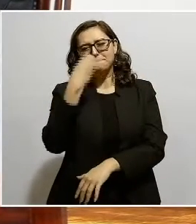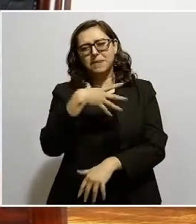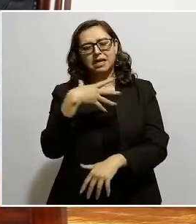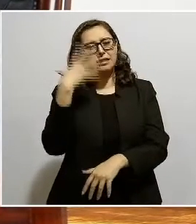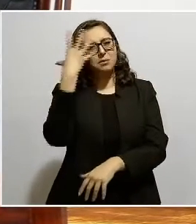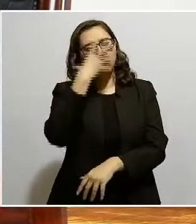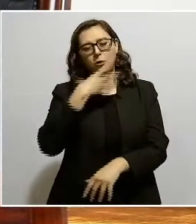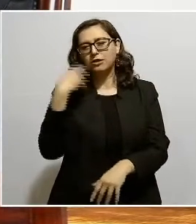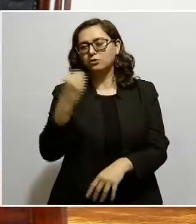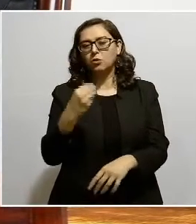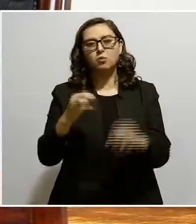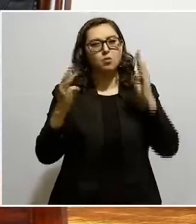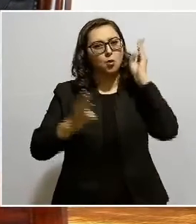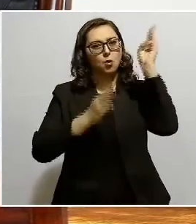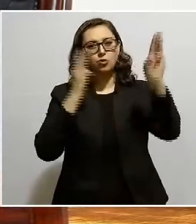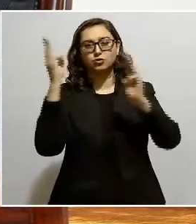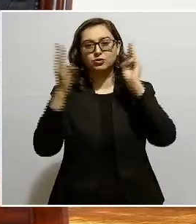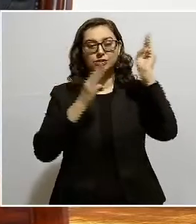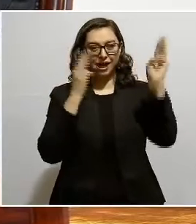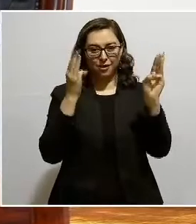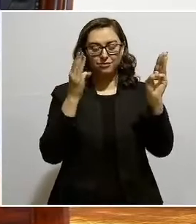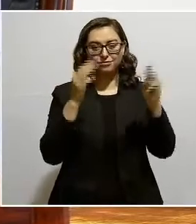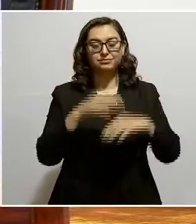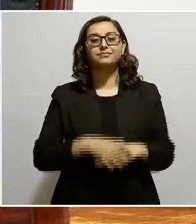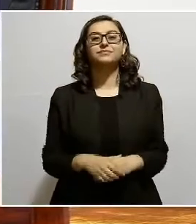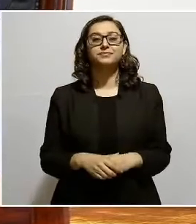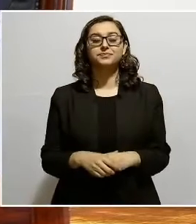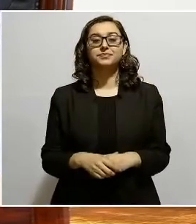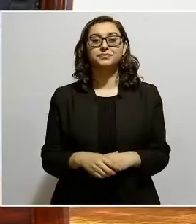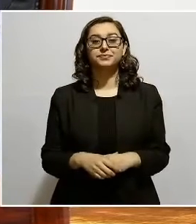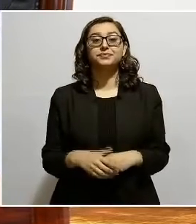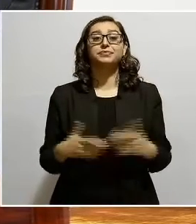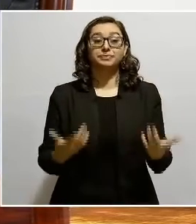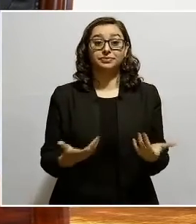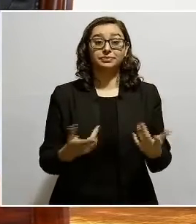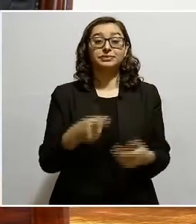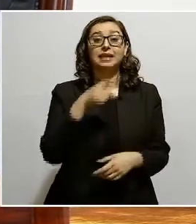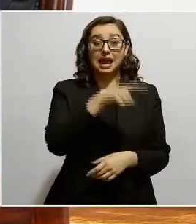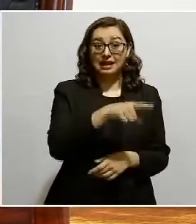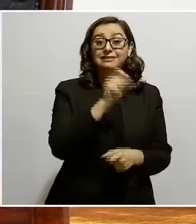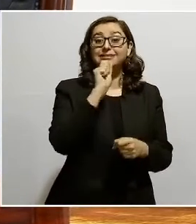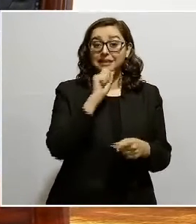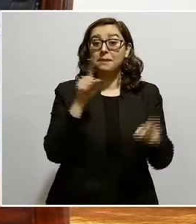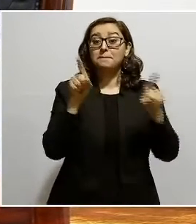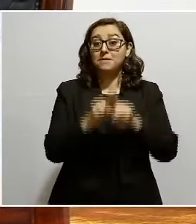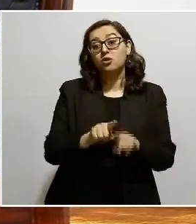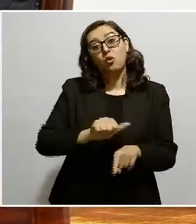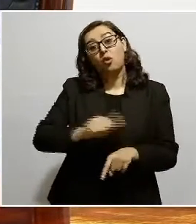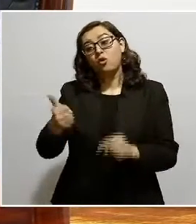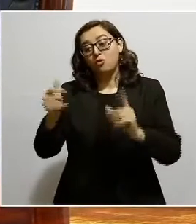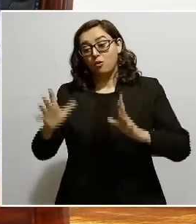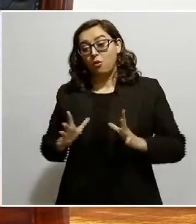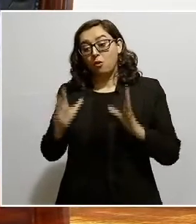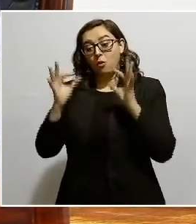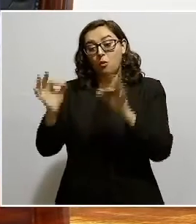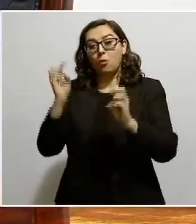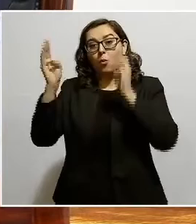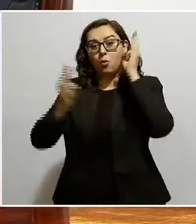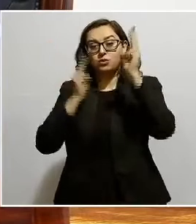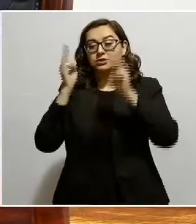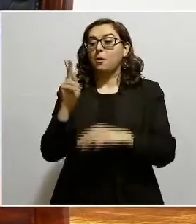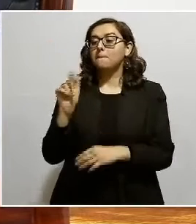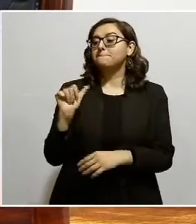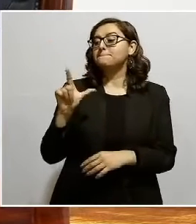mundo. Casi al mismo tiempo, creaba el Museo de Palenque, trabajo por el cual el arqueólogo